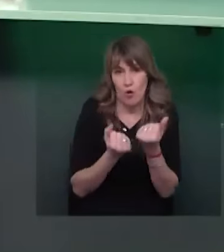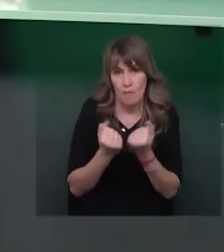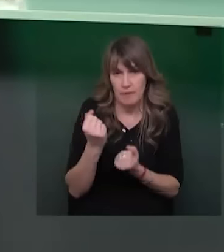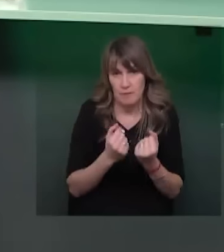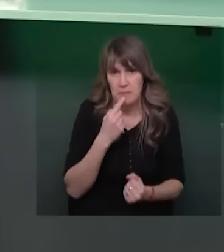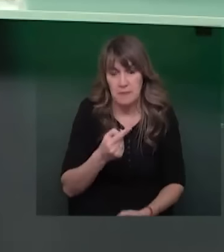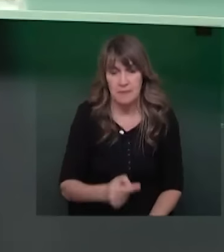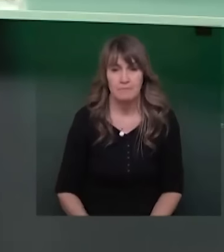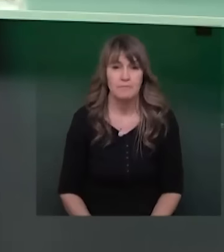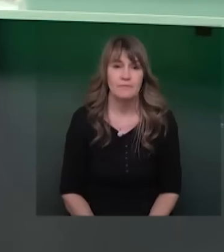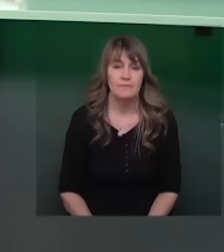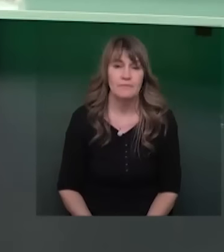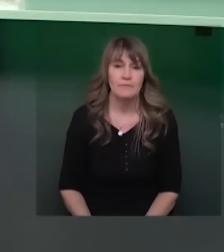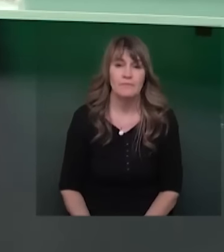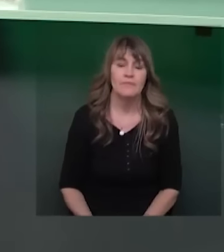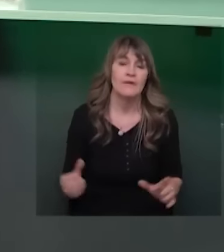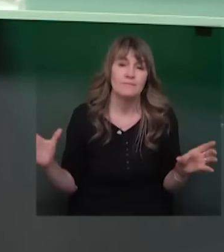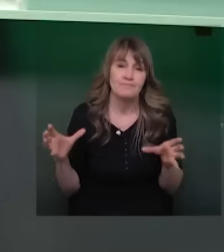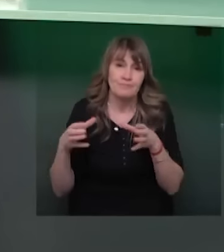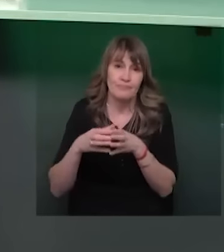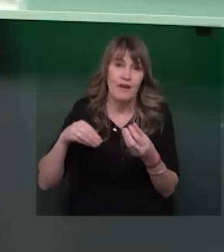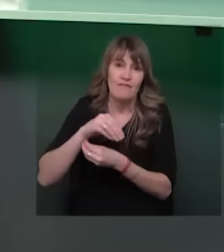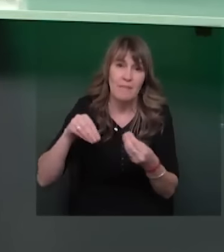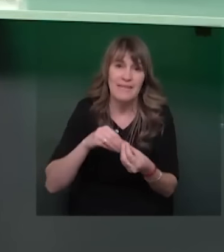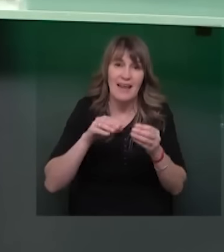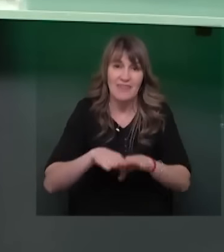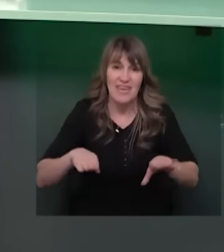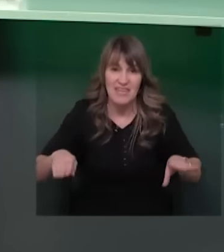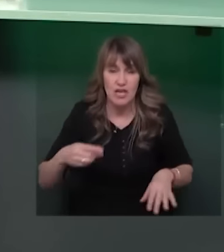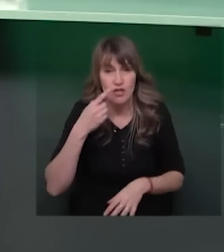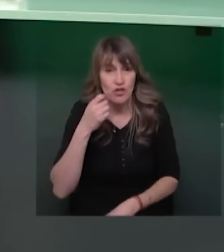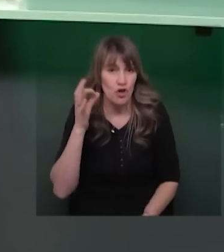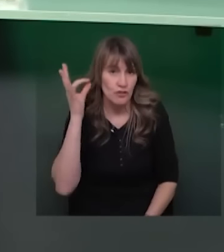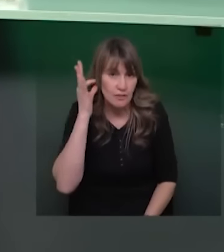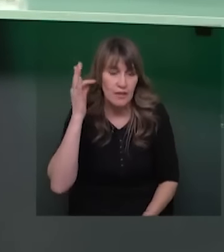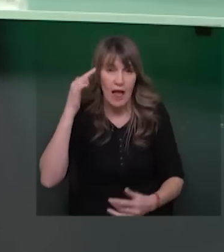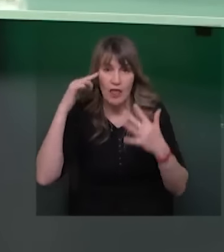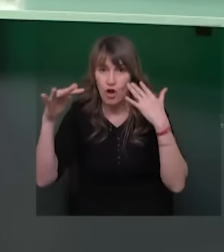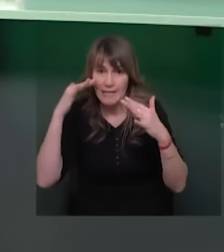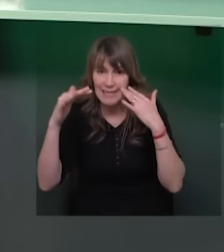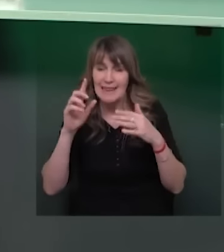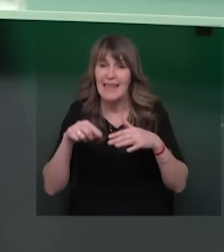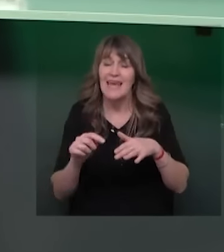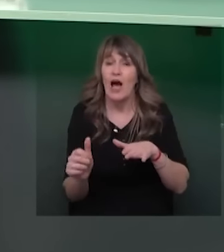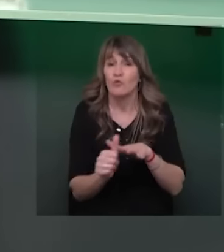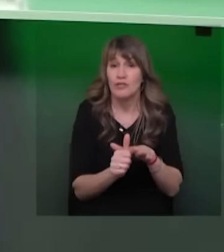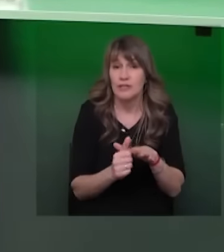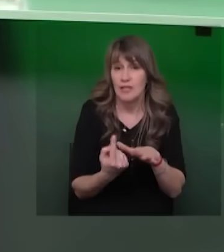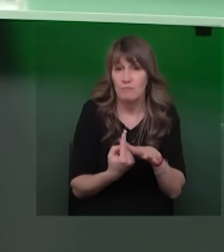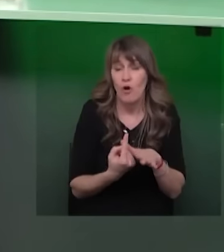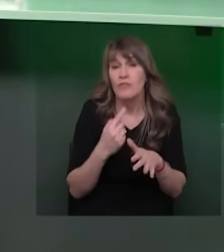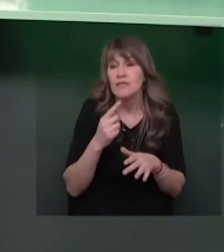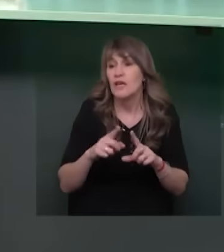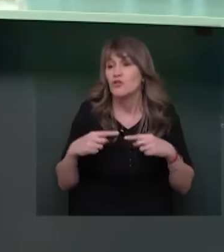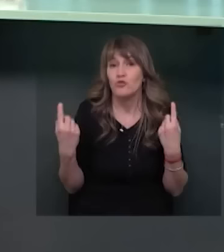económicos y el io de familias de niños niñas y adolescentes con trastorno del espectro autista llamado todos